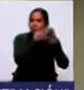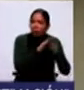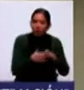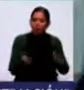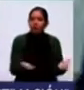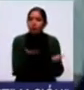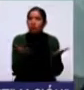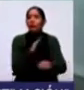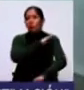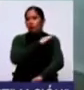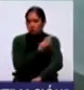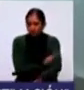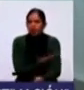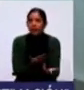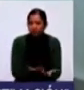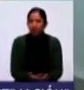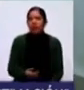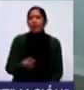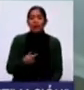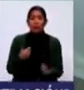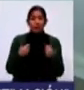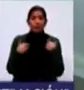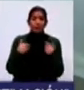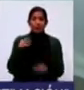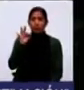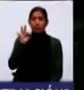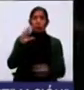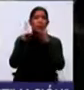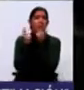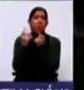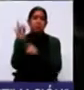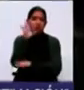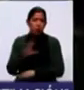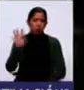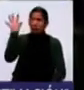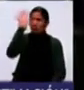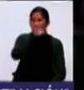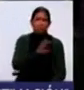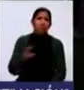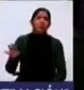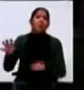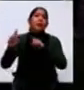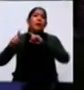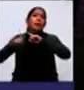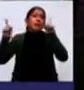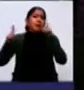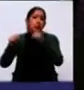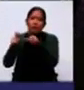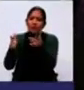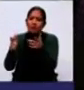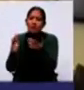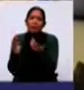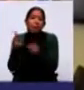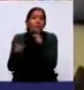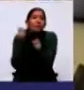cadena de valor apostada en los 9 departamentos del país, que van recibiendo